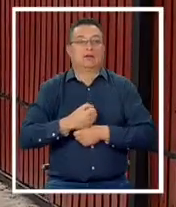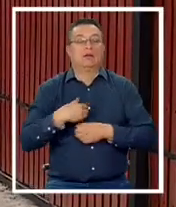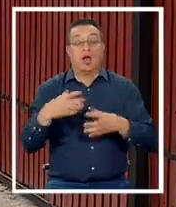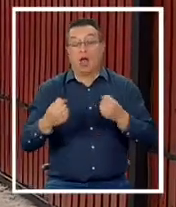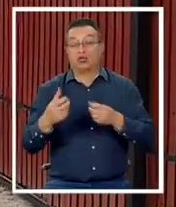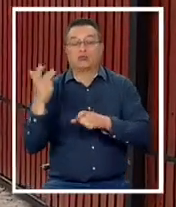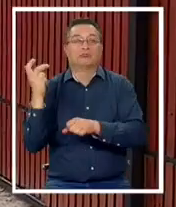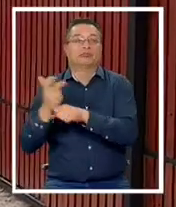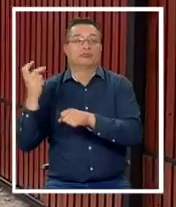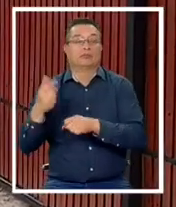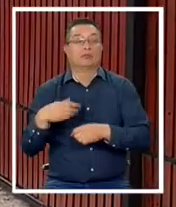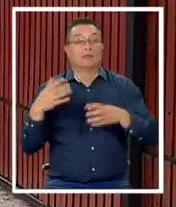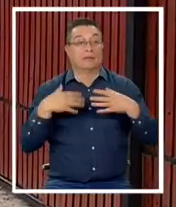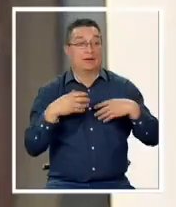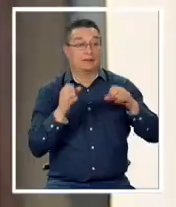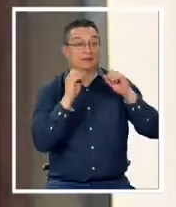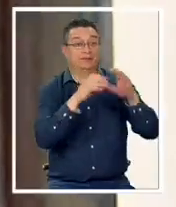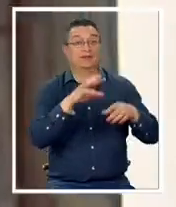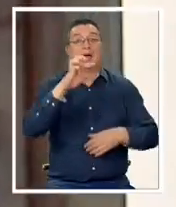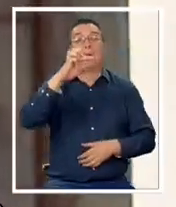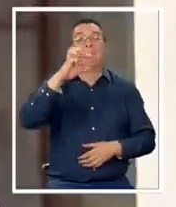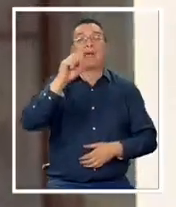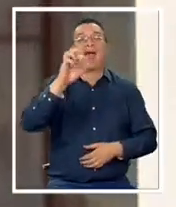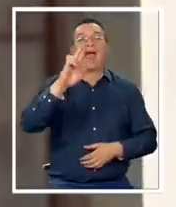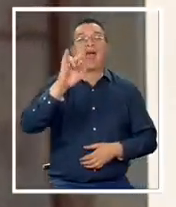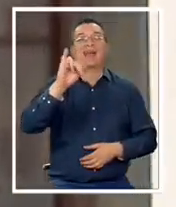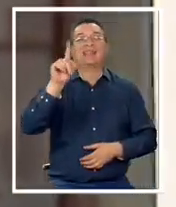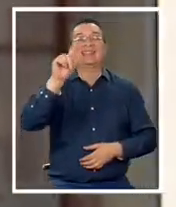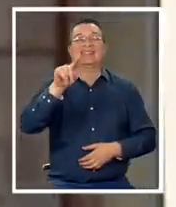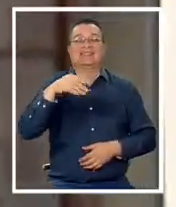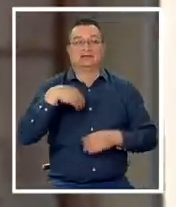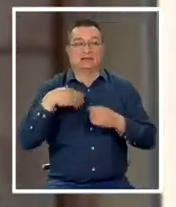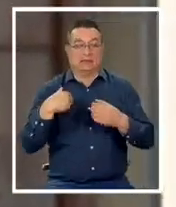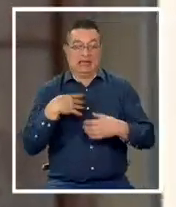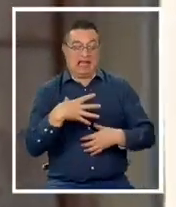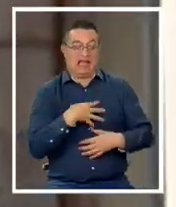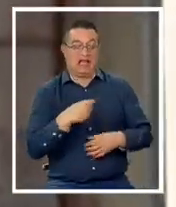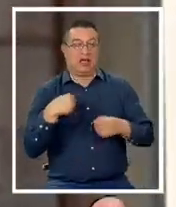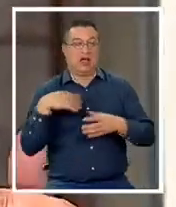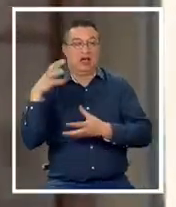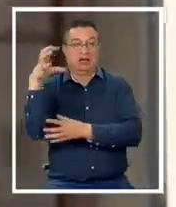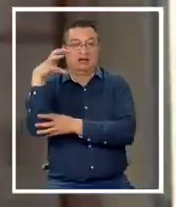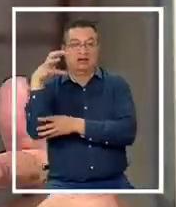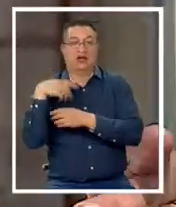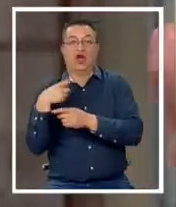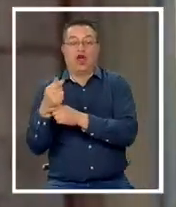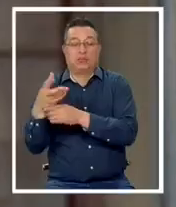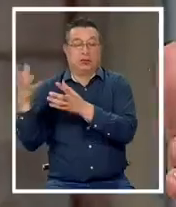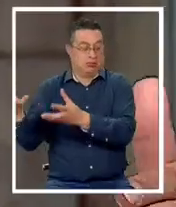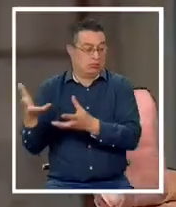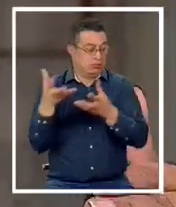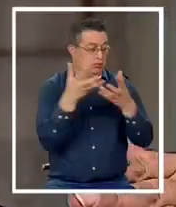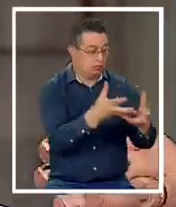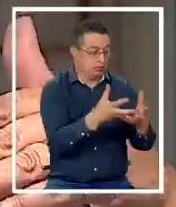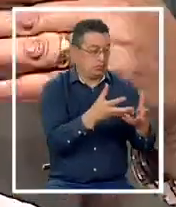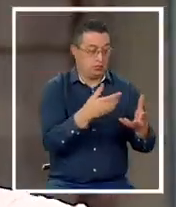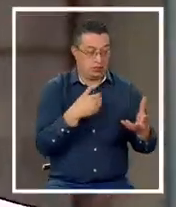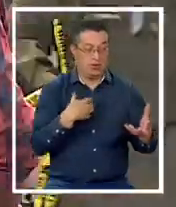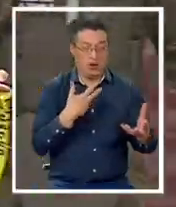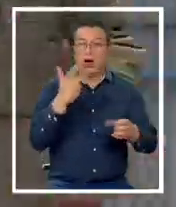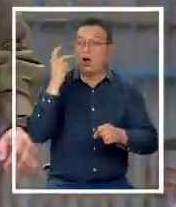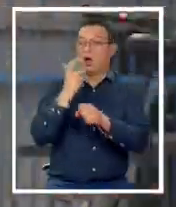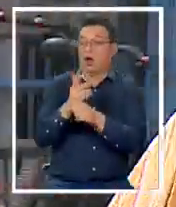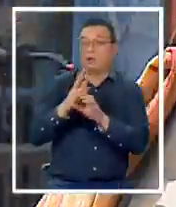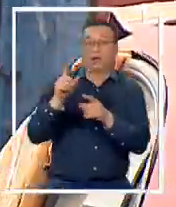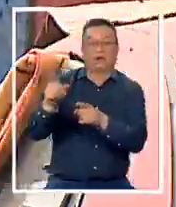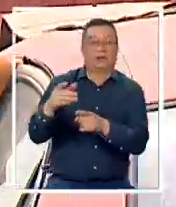su auto. Vinieron a dejar un pedido de Almacenes París a mi hija y creo que la... Le querían robar